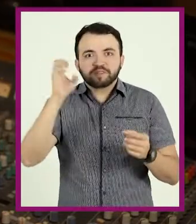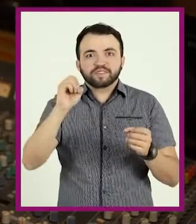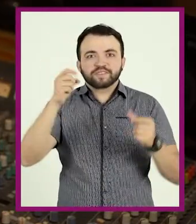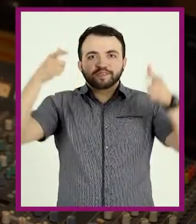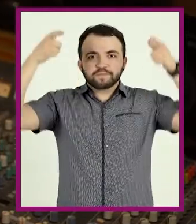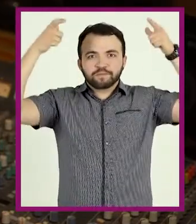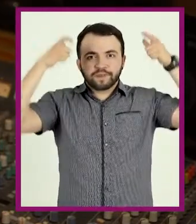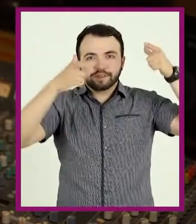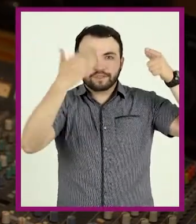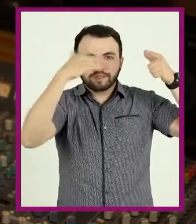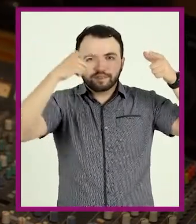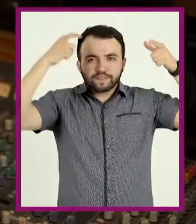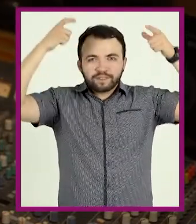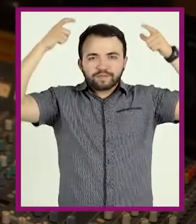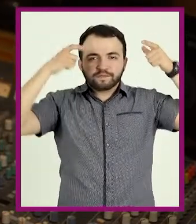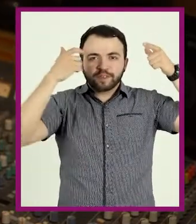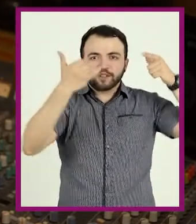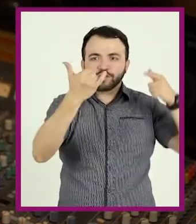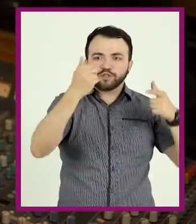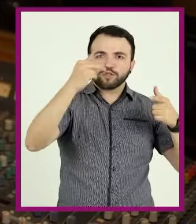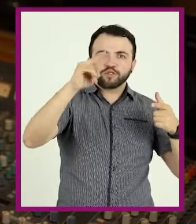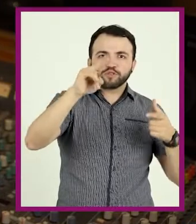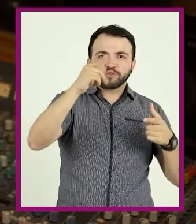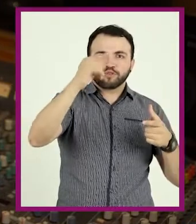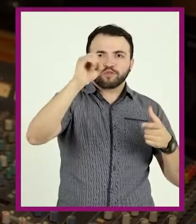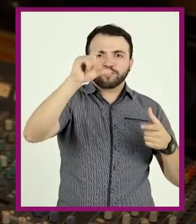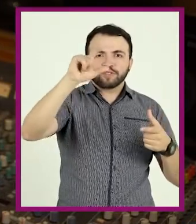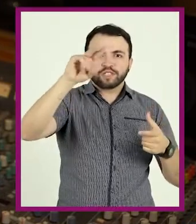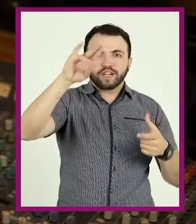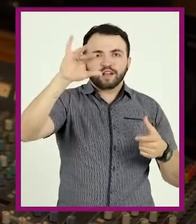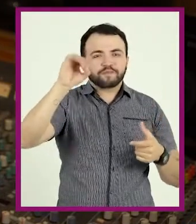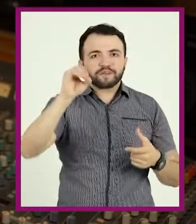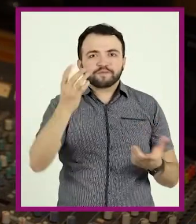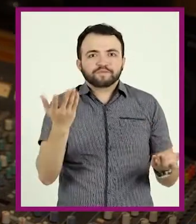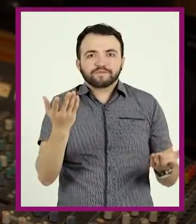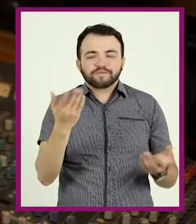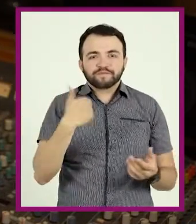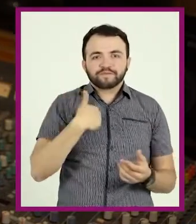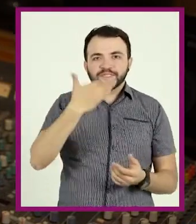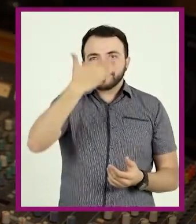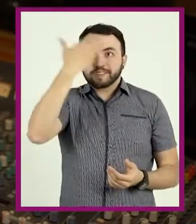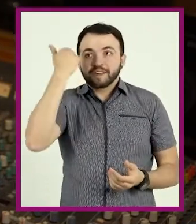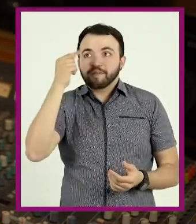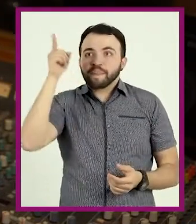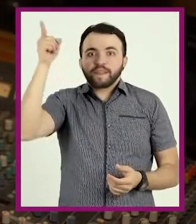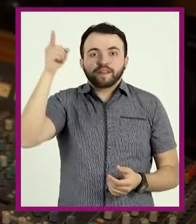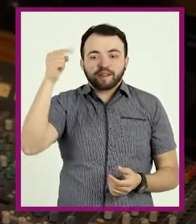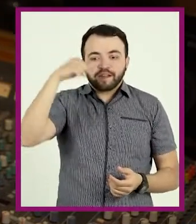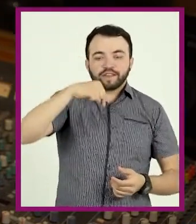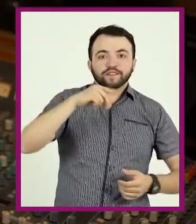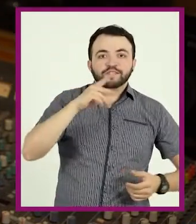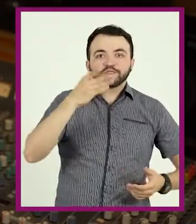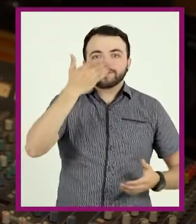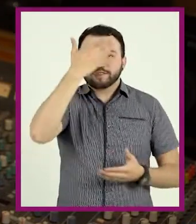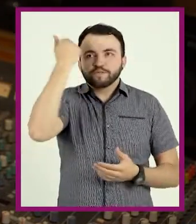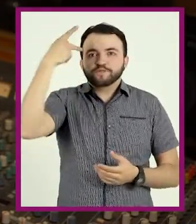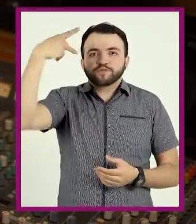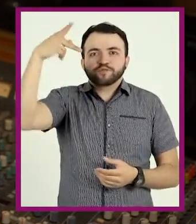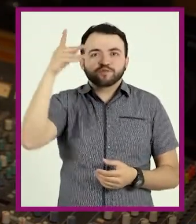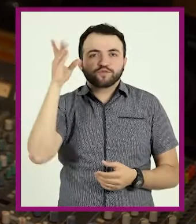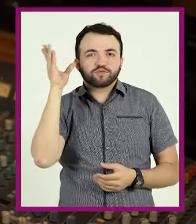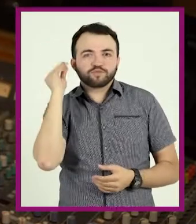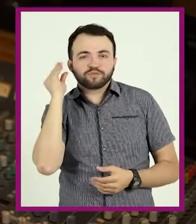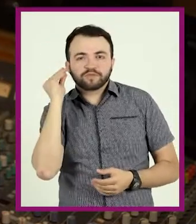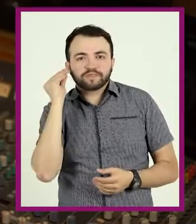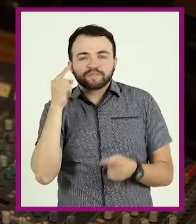mariachi yugoslavo hace 40 años, y bueno, y allá no sabían de la música balcánica en México hasta hace poco.